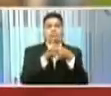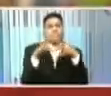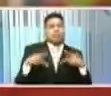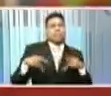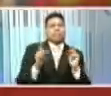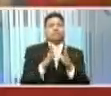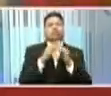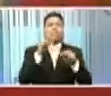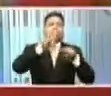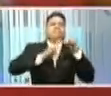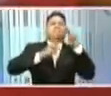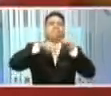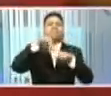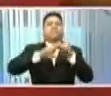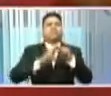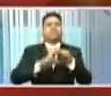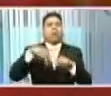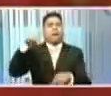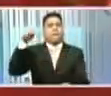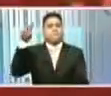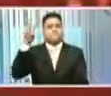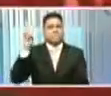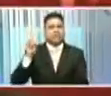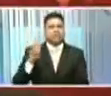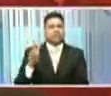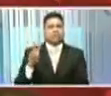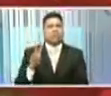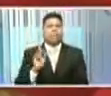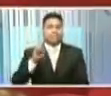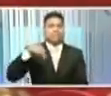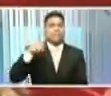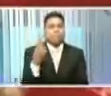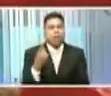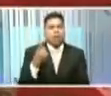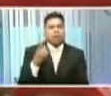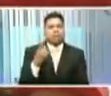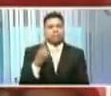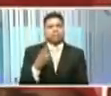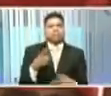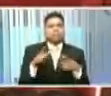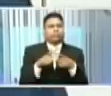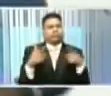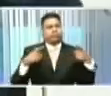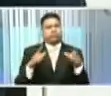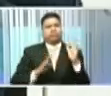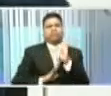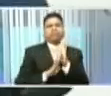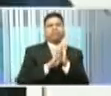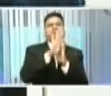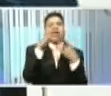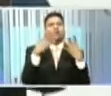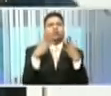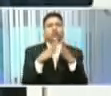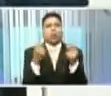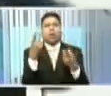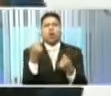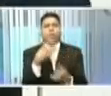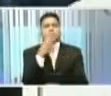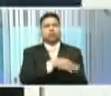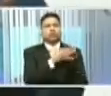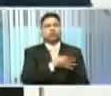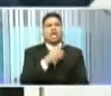del país para luego vivir el crecimiento que tuvimos en lo económico y en lo social en el 2005,